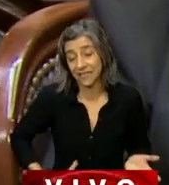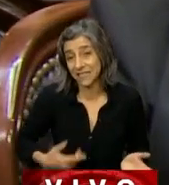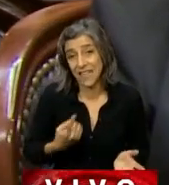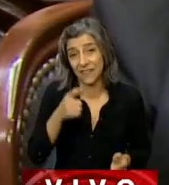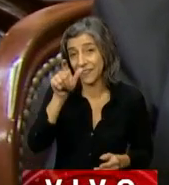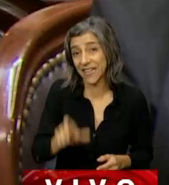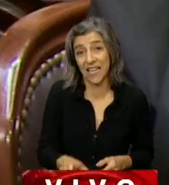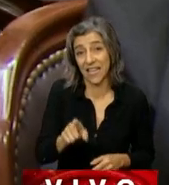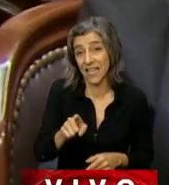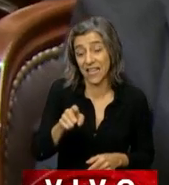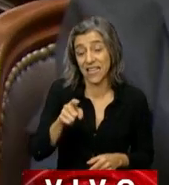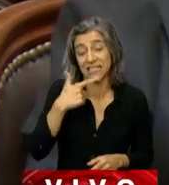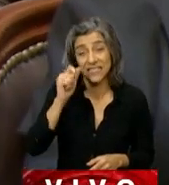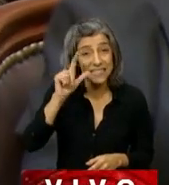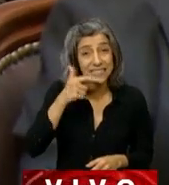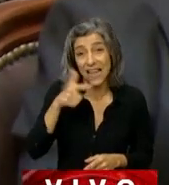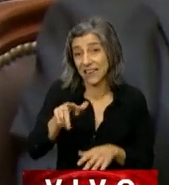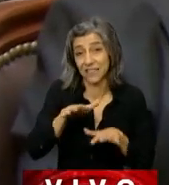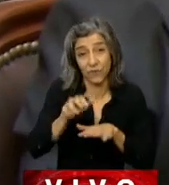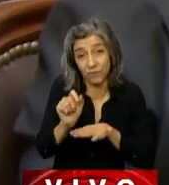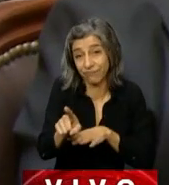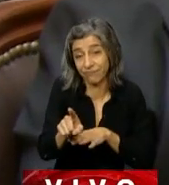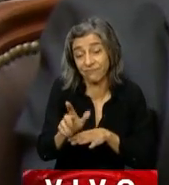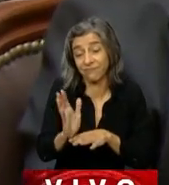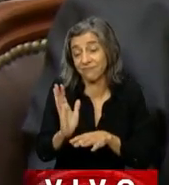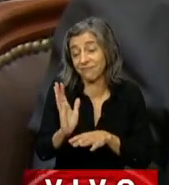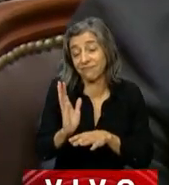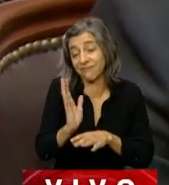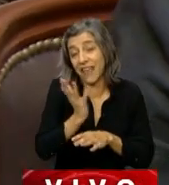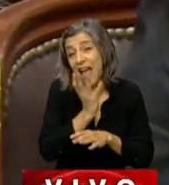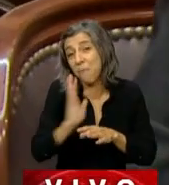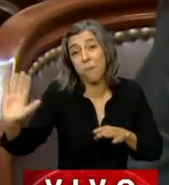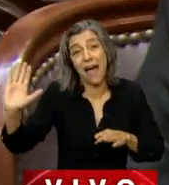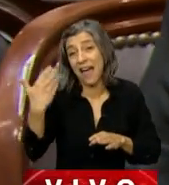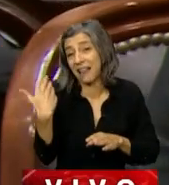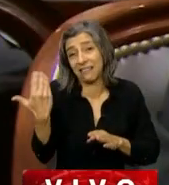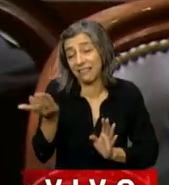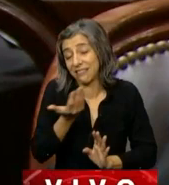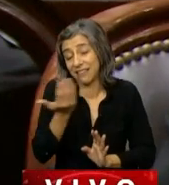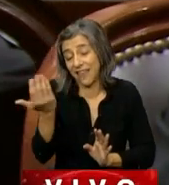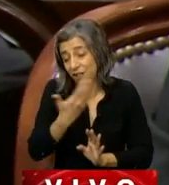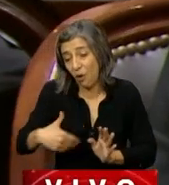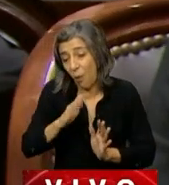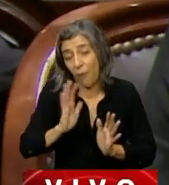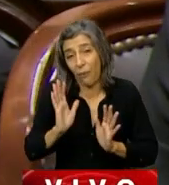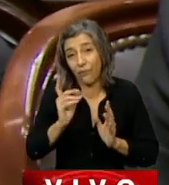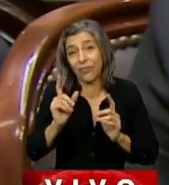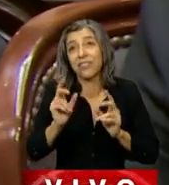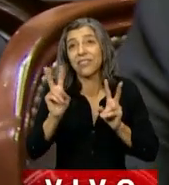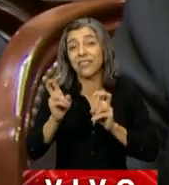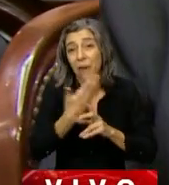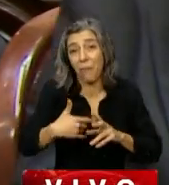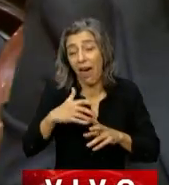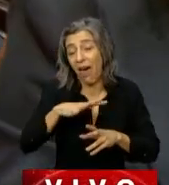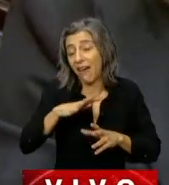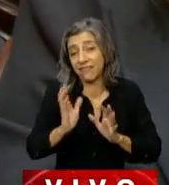Milagro Sala excede al gobierno de Gerardo Morales a partir del 2015. Y